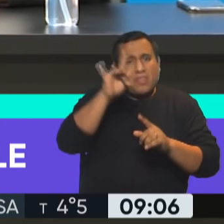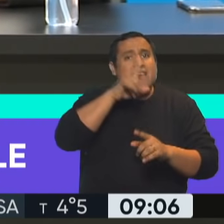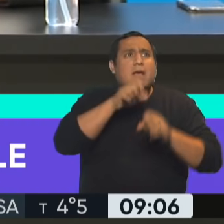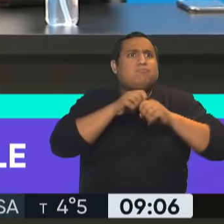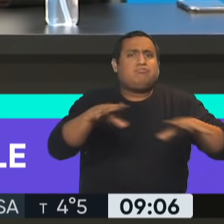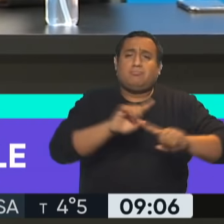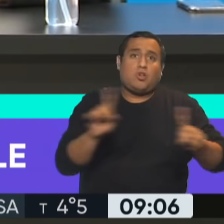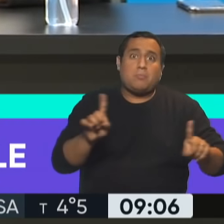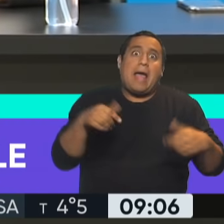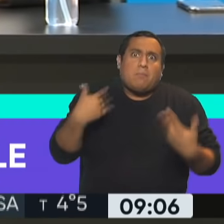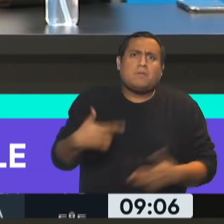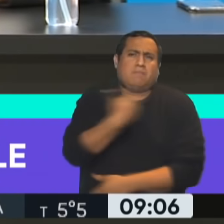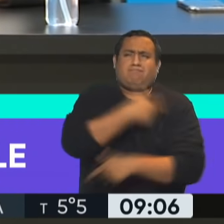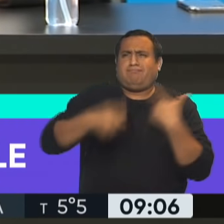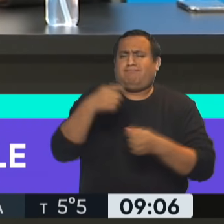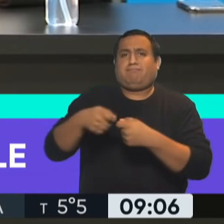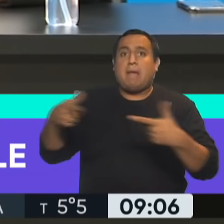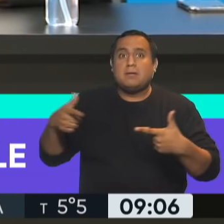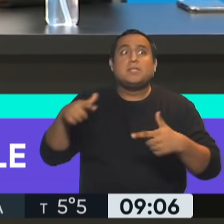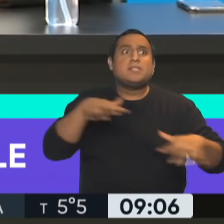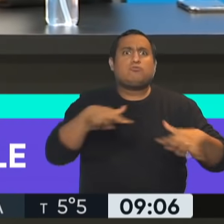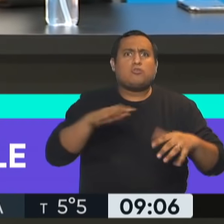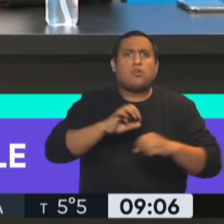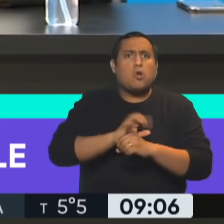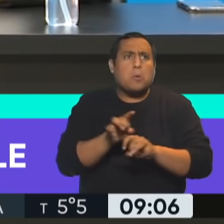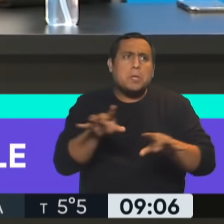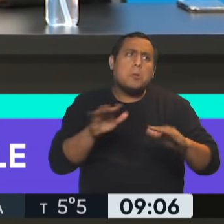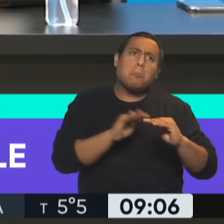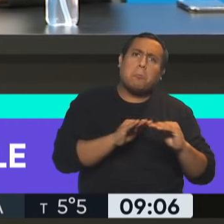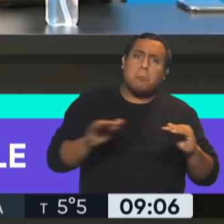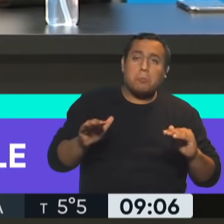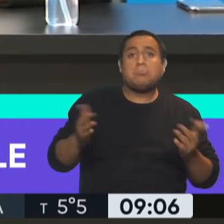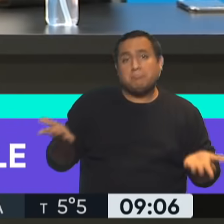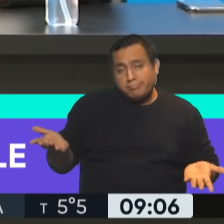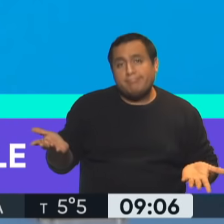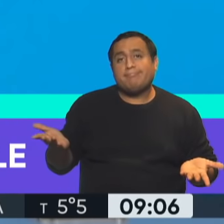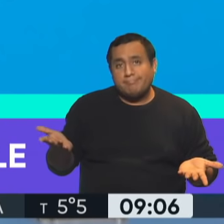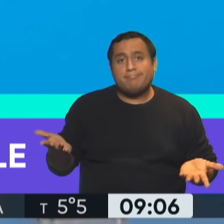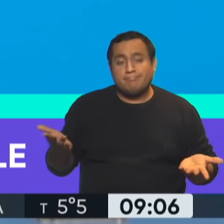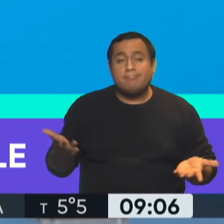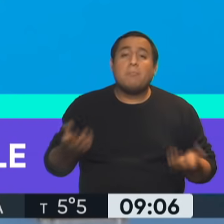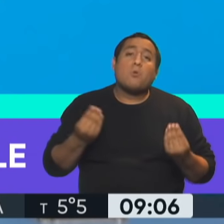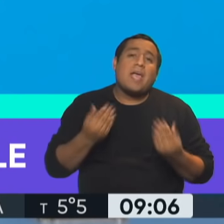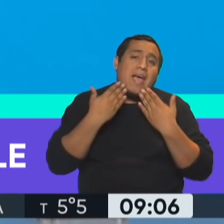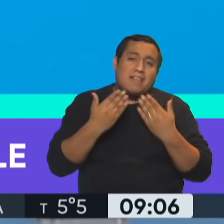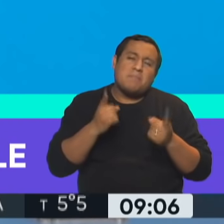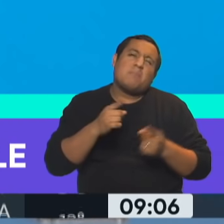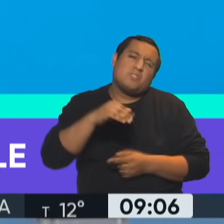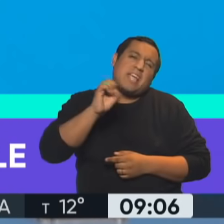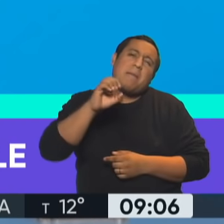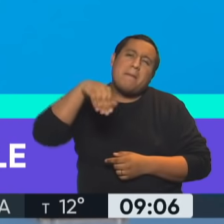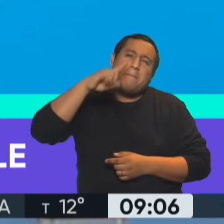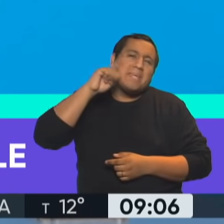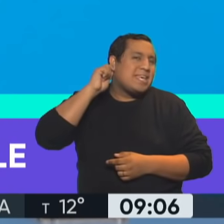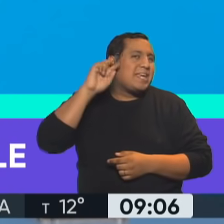seguir estando en esta situación epidemiológica. Así que esas situaciones en relación a migraciones. En relación